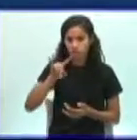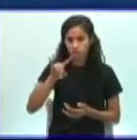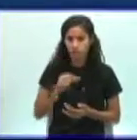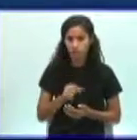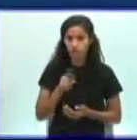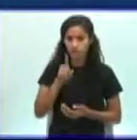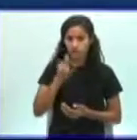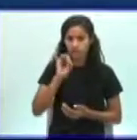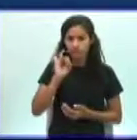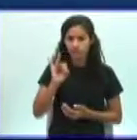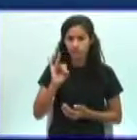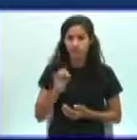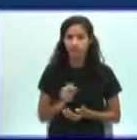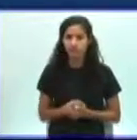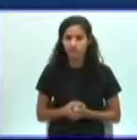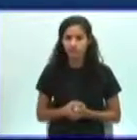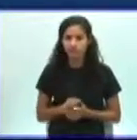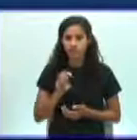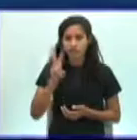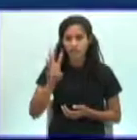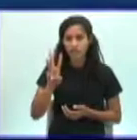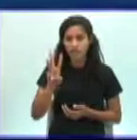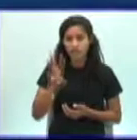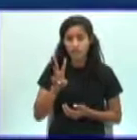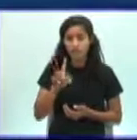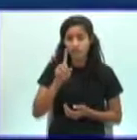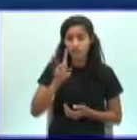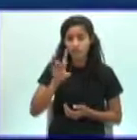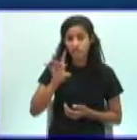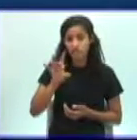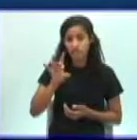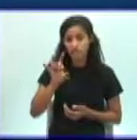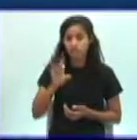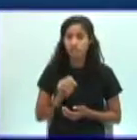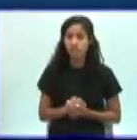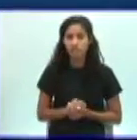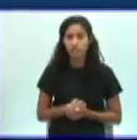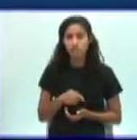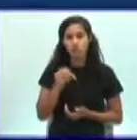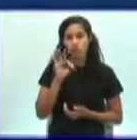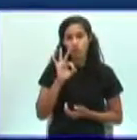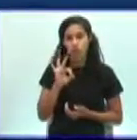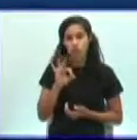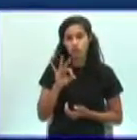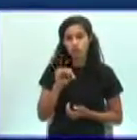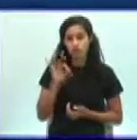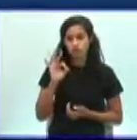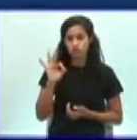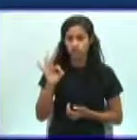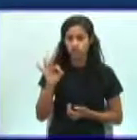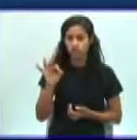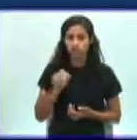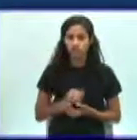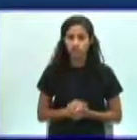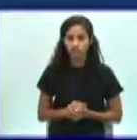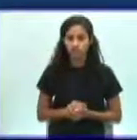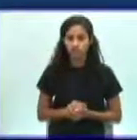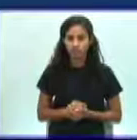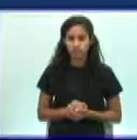19 y 17. 3 y 15, 8 y